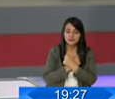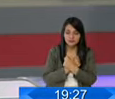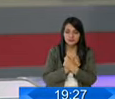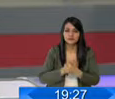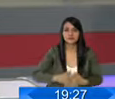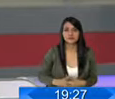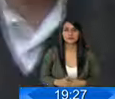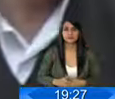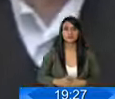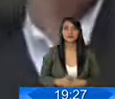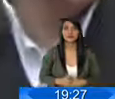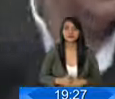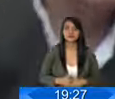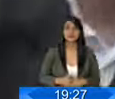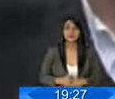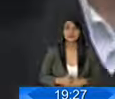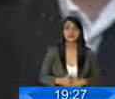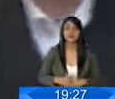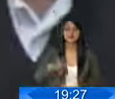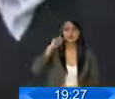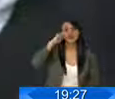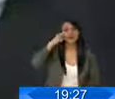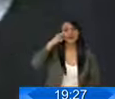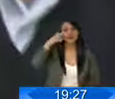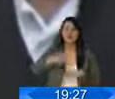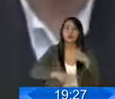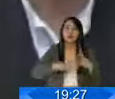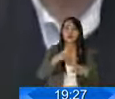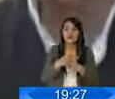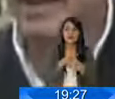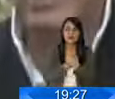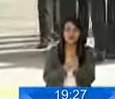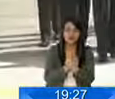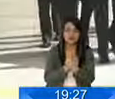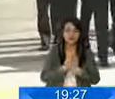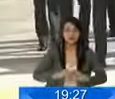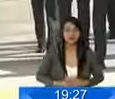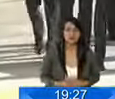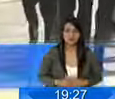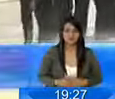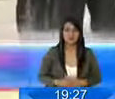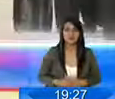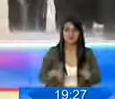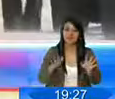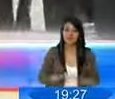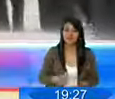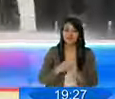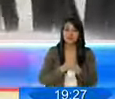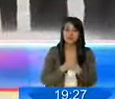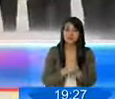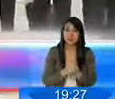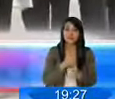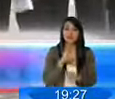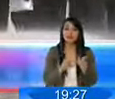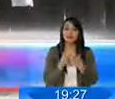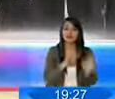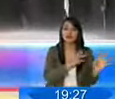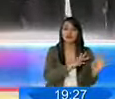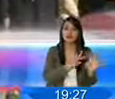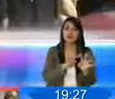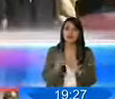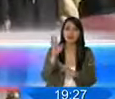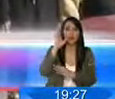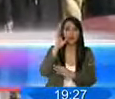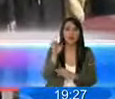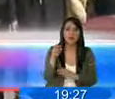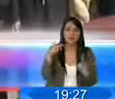pobres. Recuerdo a todo el mundo con mucho amor. Con ese mismo amor fue recibido en Cuenca el cuerpo de Monseñor